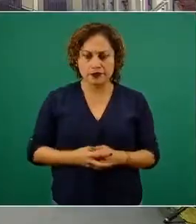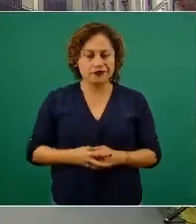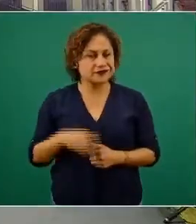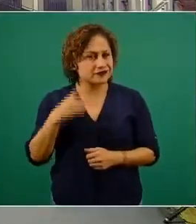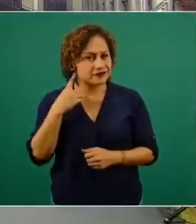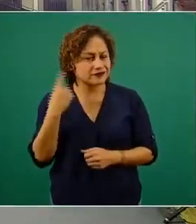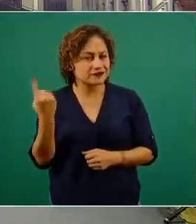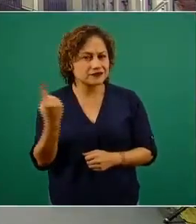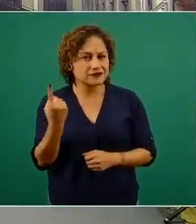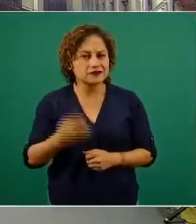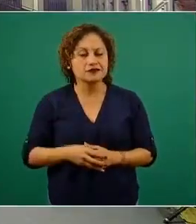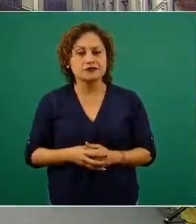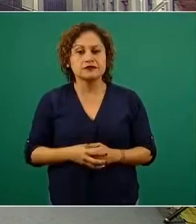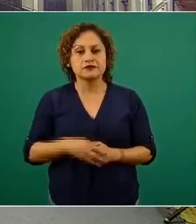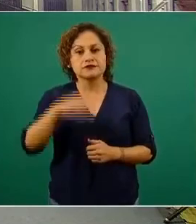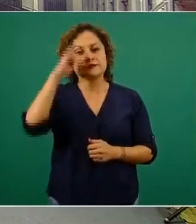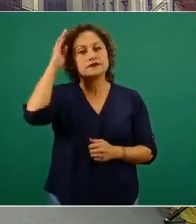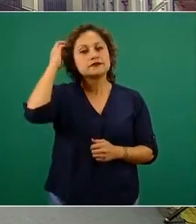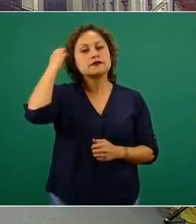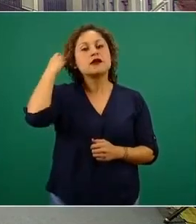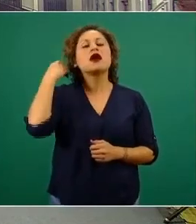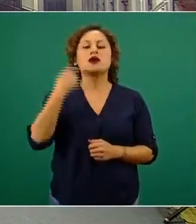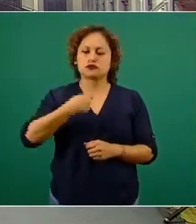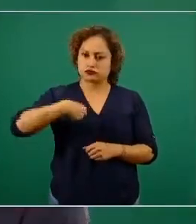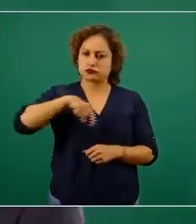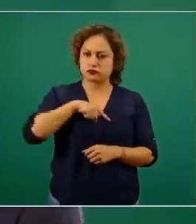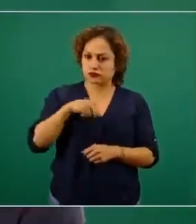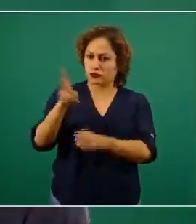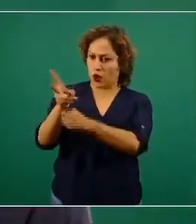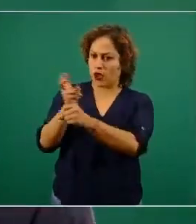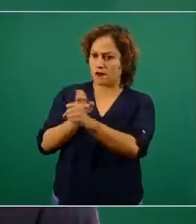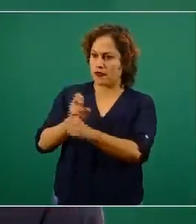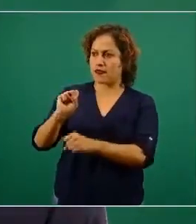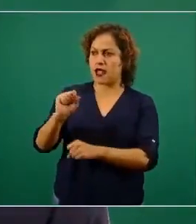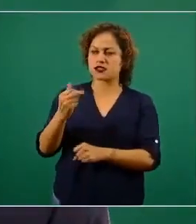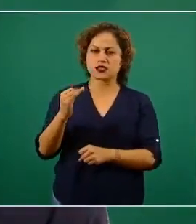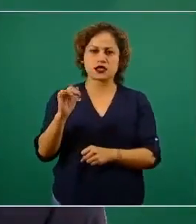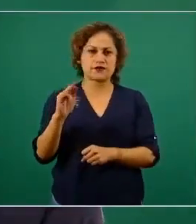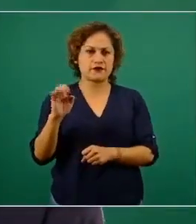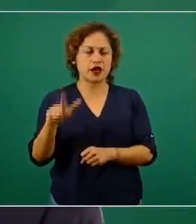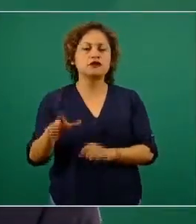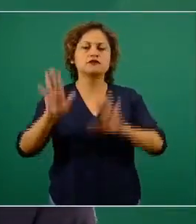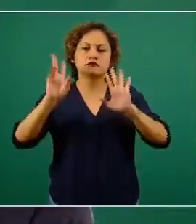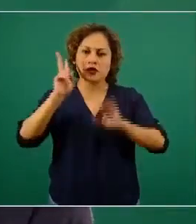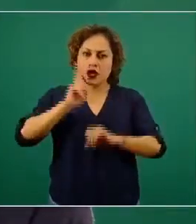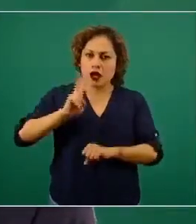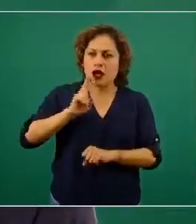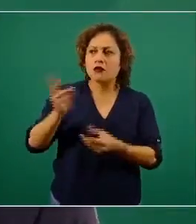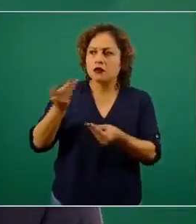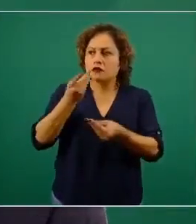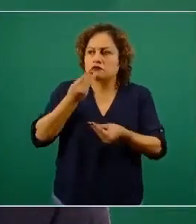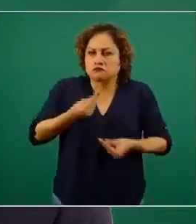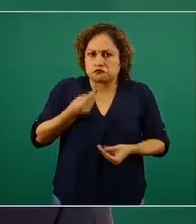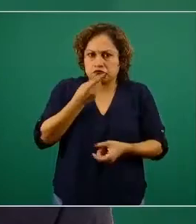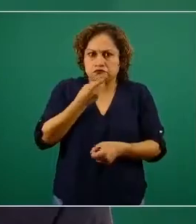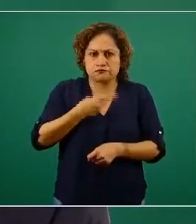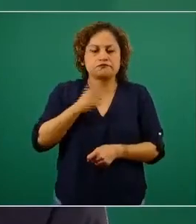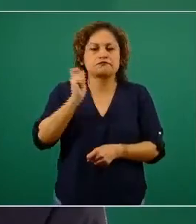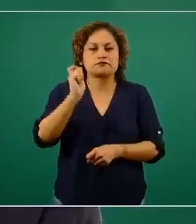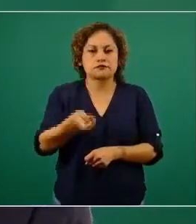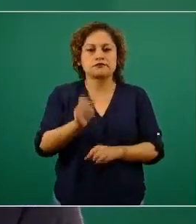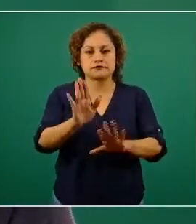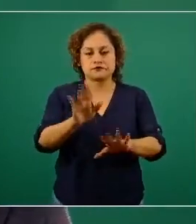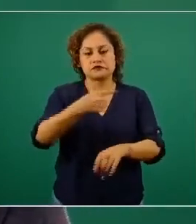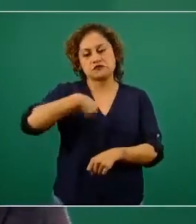¿Vale? Vamos a traer a Sheffield a ver qué nos dicen. No tengo la información detallada, pero sabemos que hay estos abusos. Por el